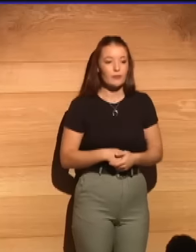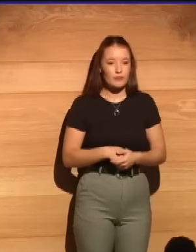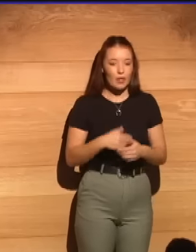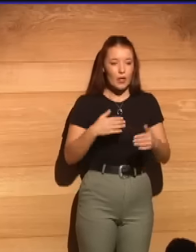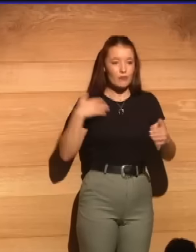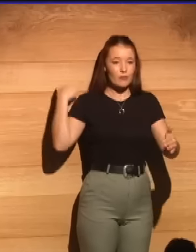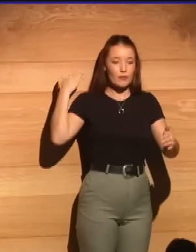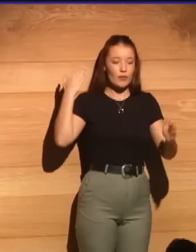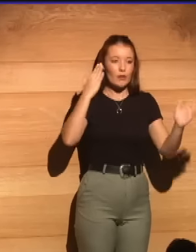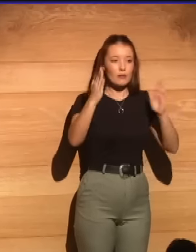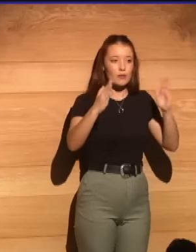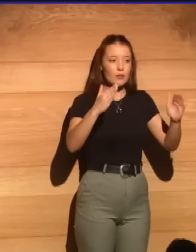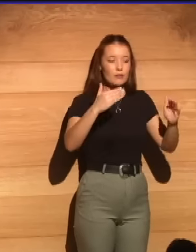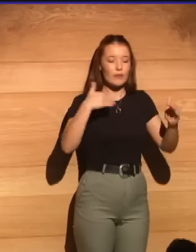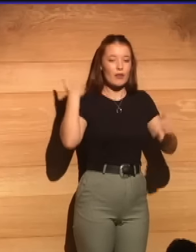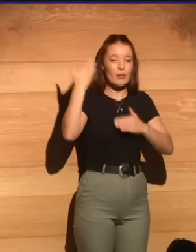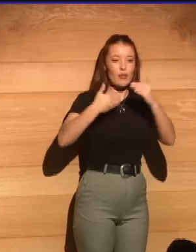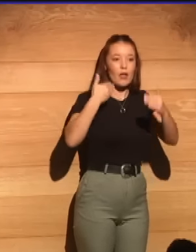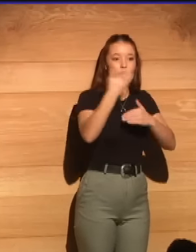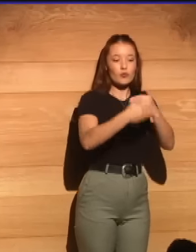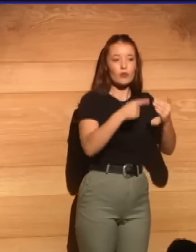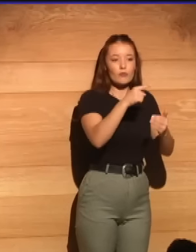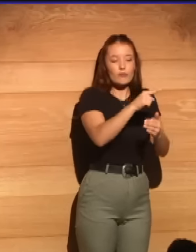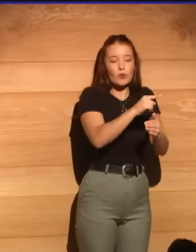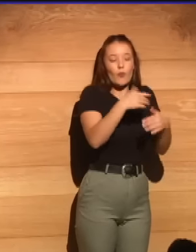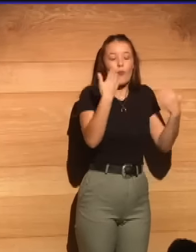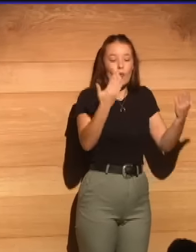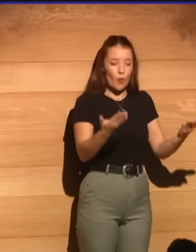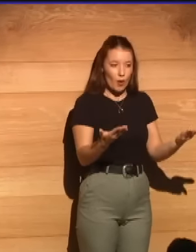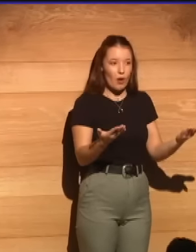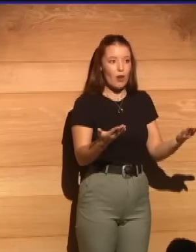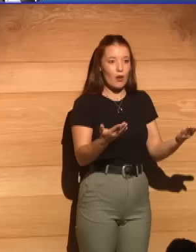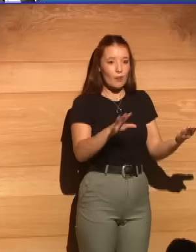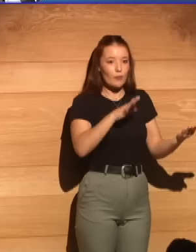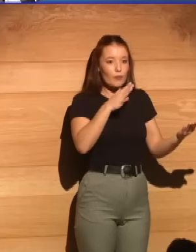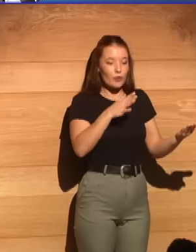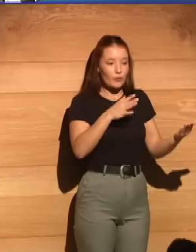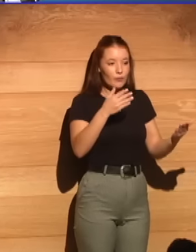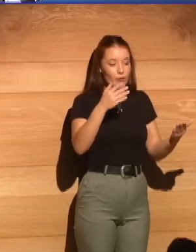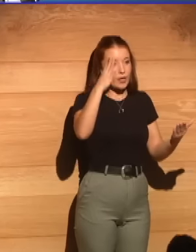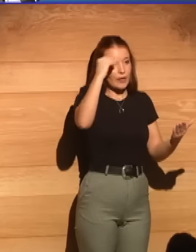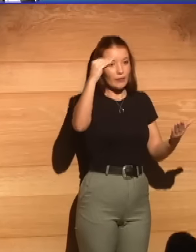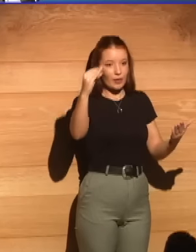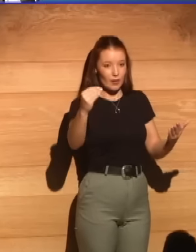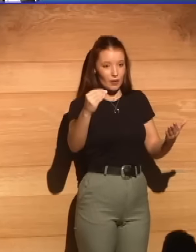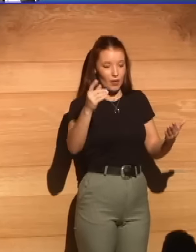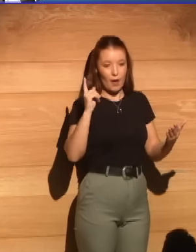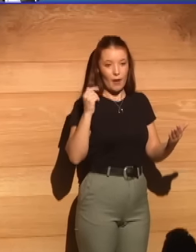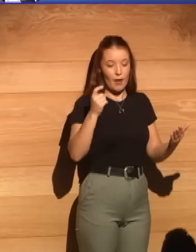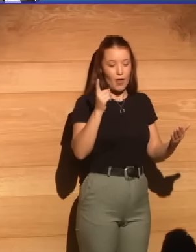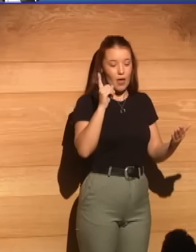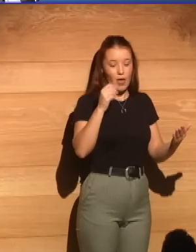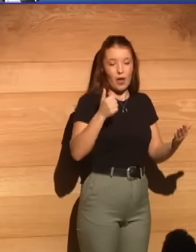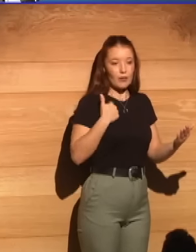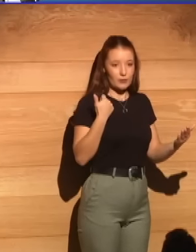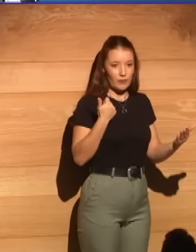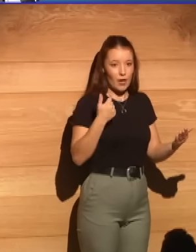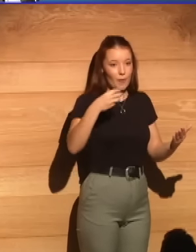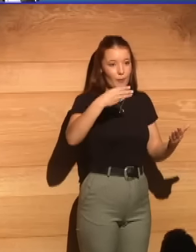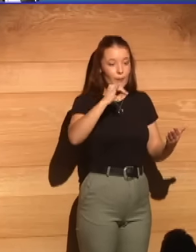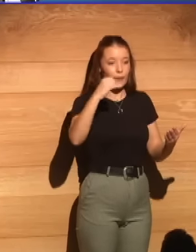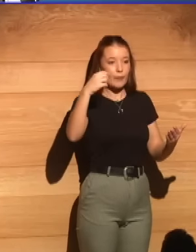pionera, desde luego eres la pionera en España en inteligencia artificial y Big Data, y tienes una trayectoria que yo me atrevo a